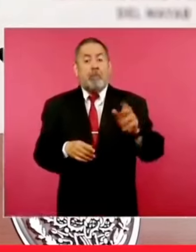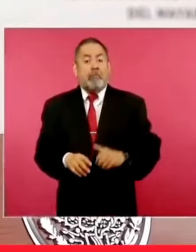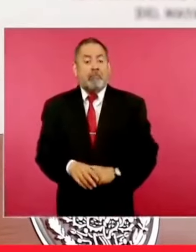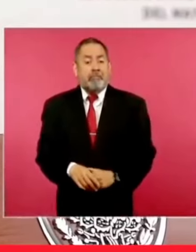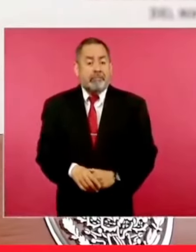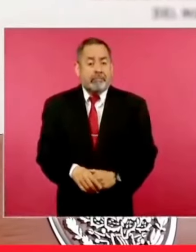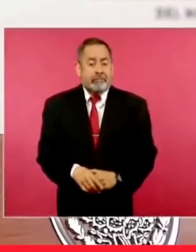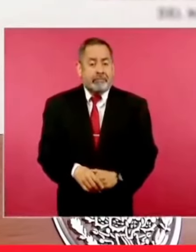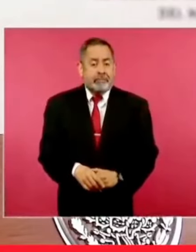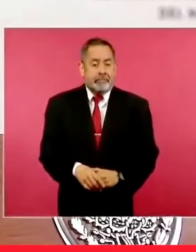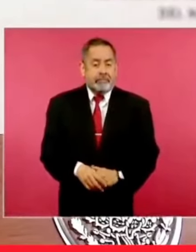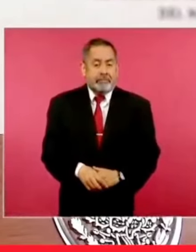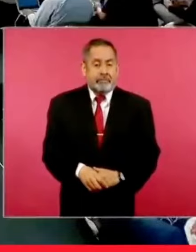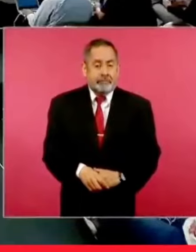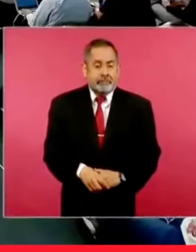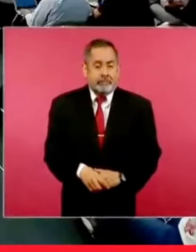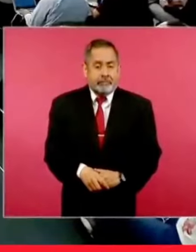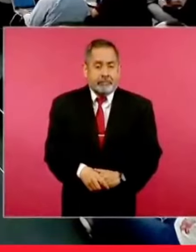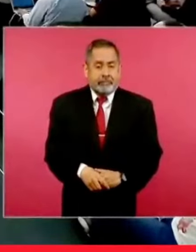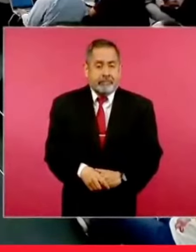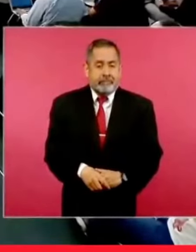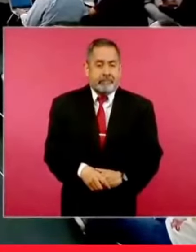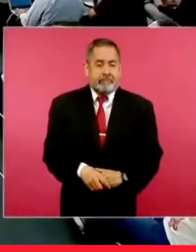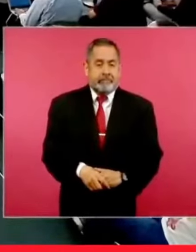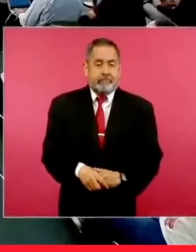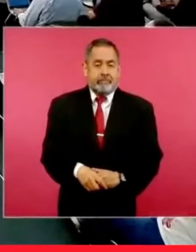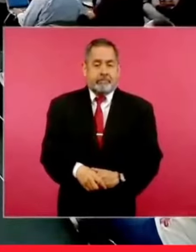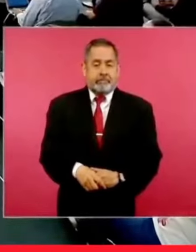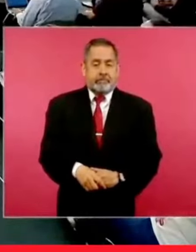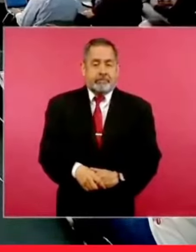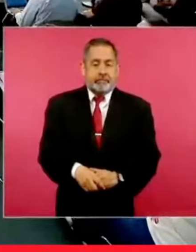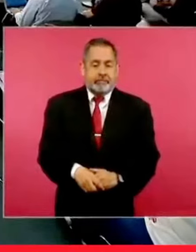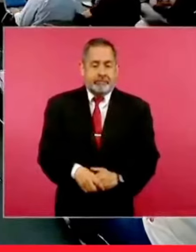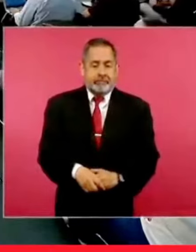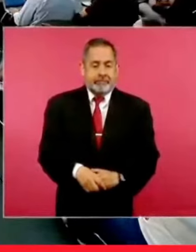Es el mismo. Es médico. Ya es